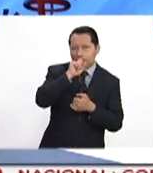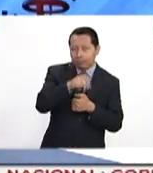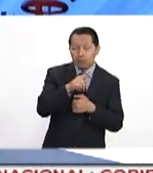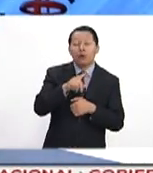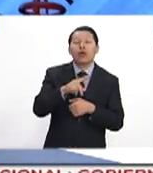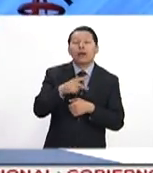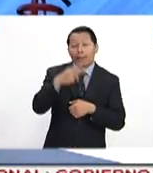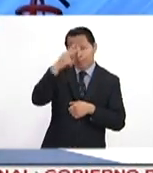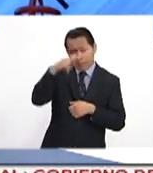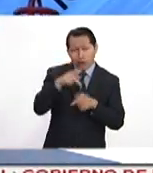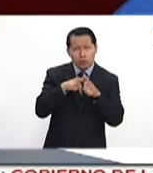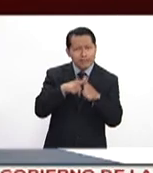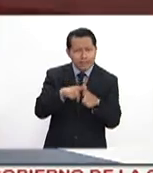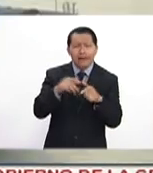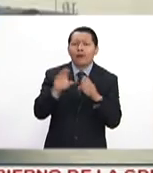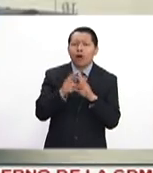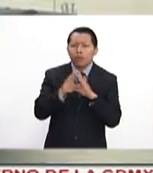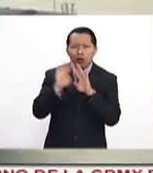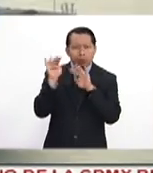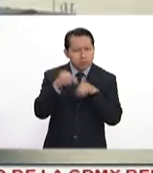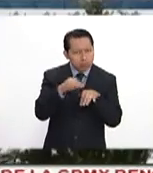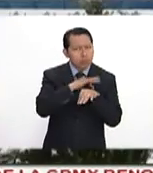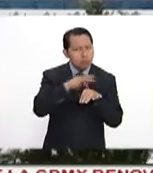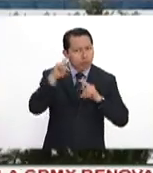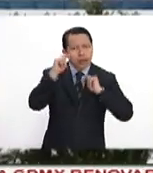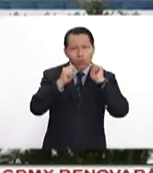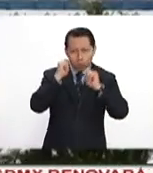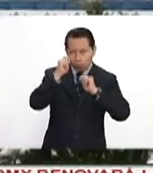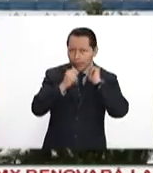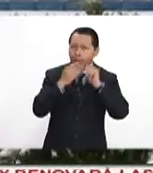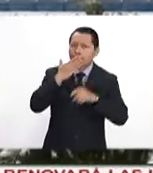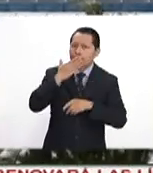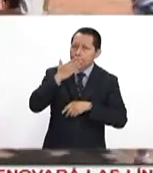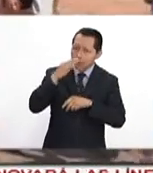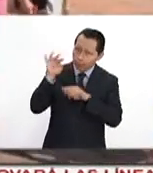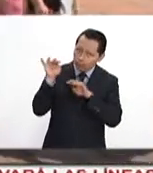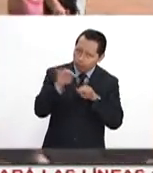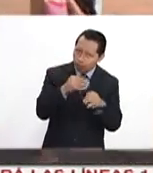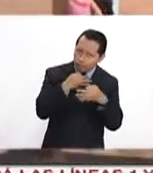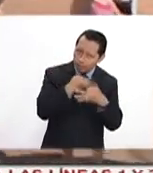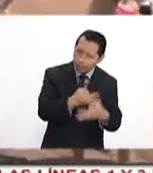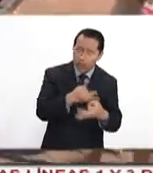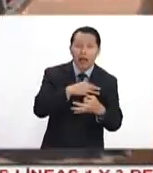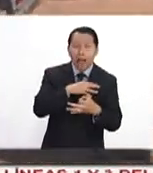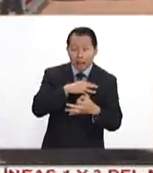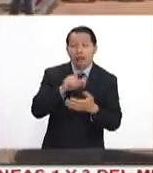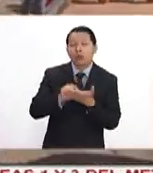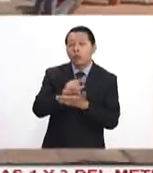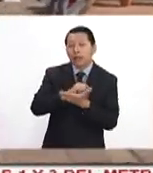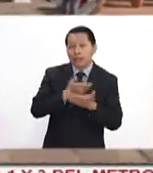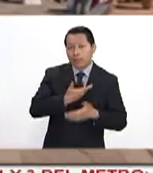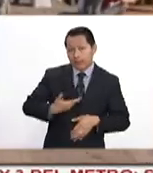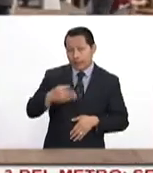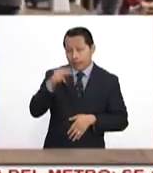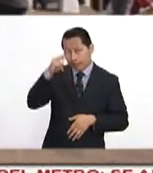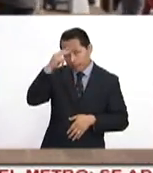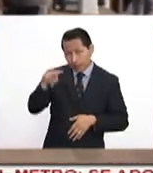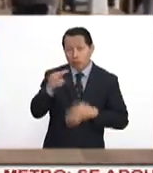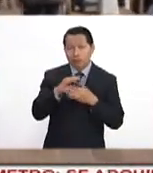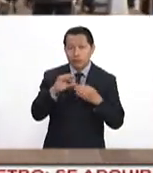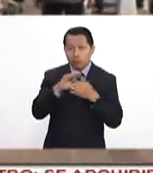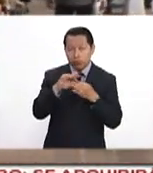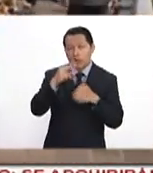país sigue avanzando como uno de los destinos turísticos más atractivos del mundo. A través de Twitter, el presidente de la República informó que México